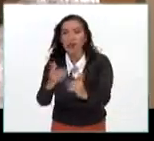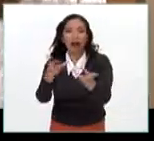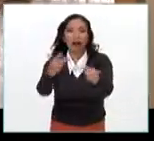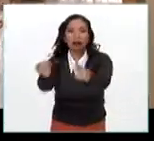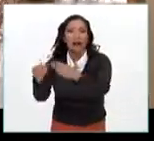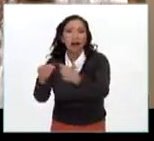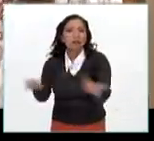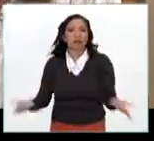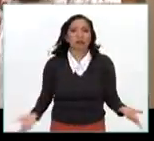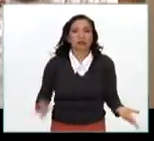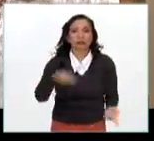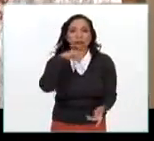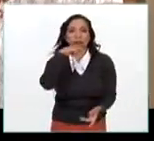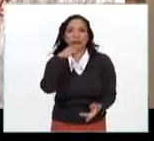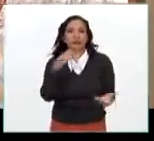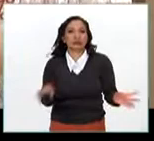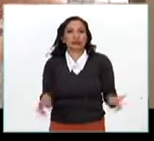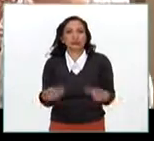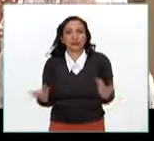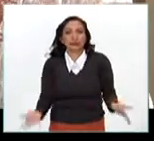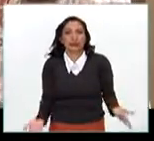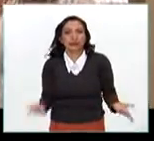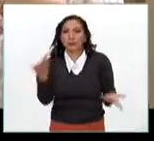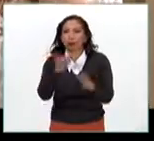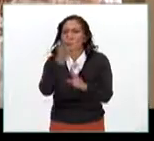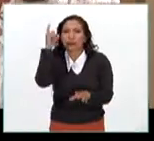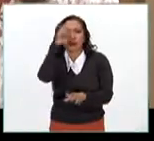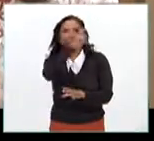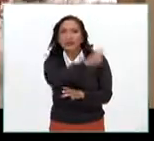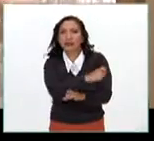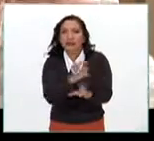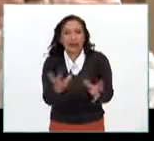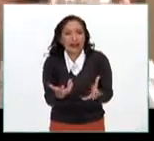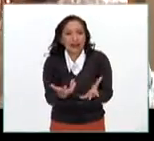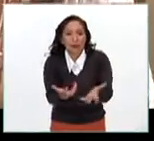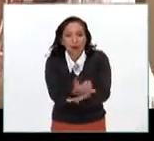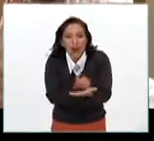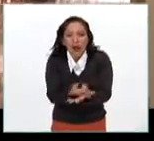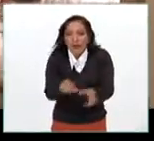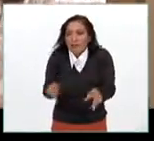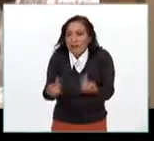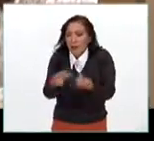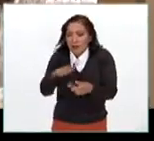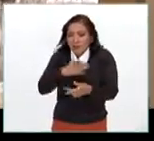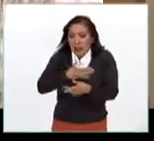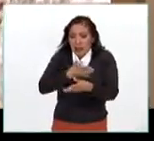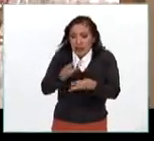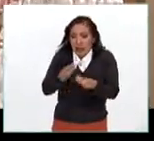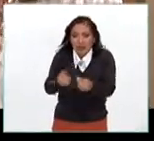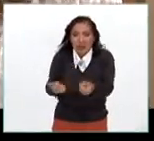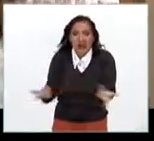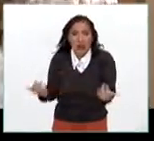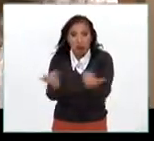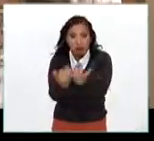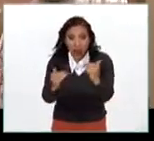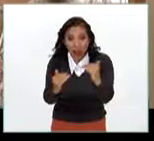gasto. Es un gasto, ¿no? Es muy difícil recuperar, o sea, que se venda lo que se gasta.